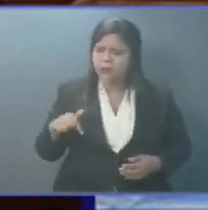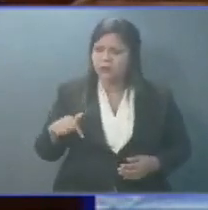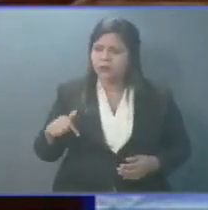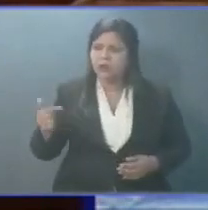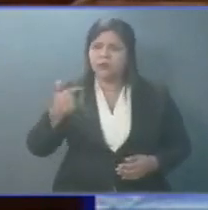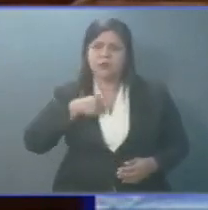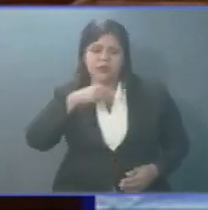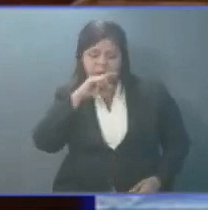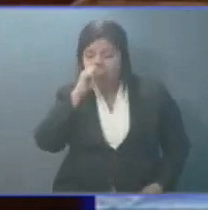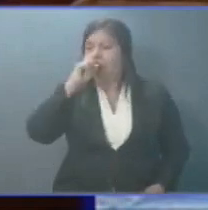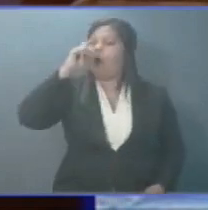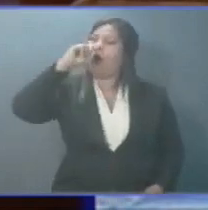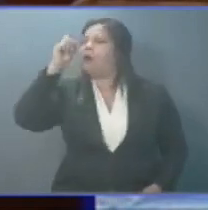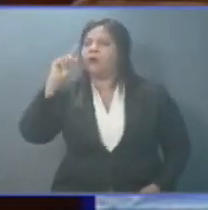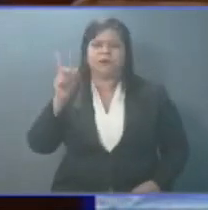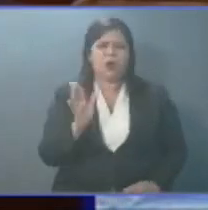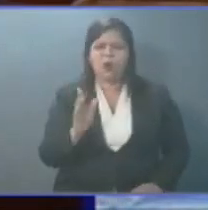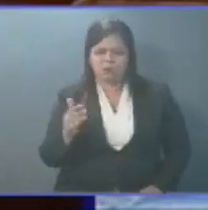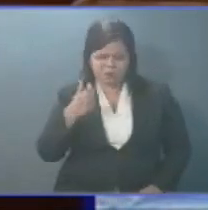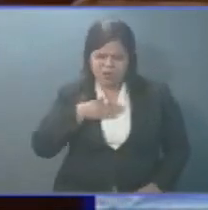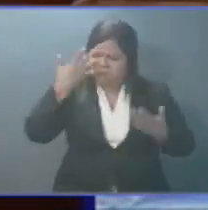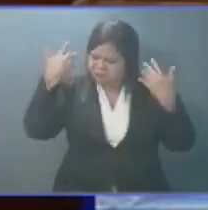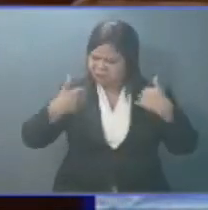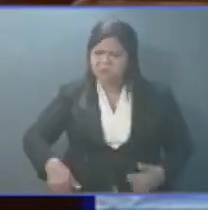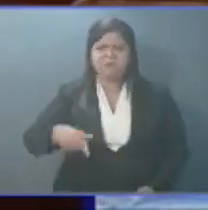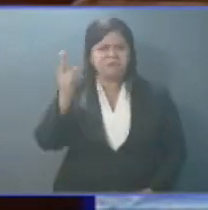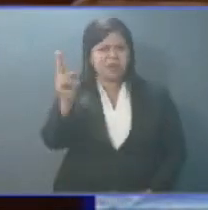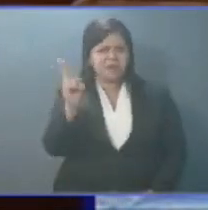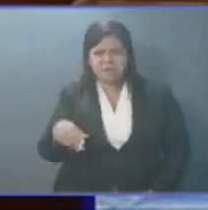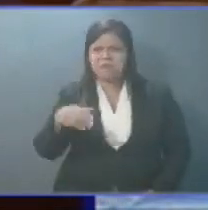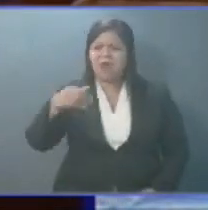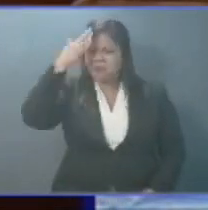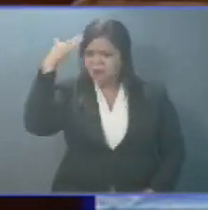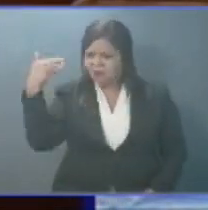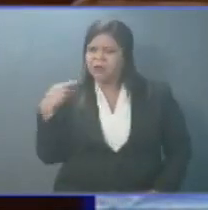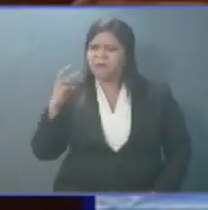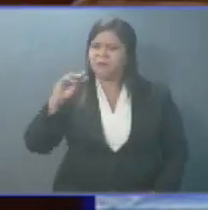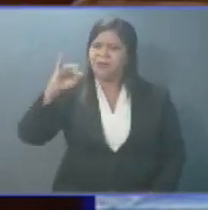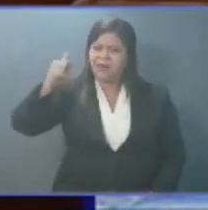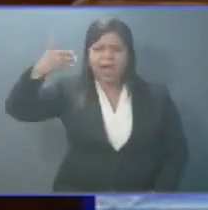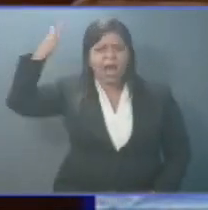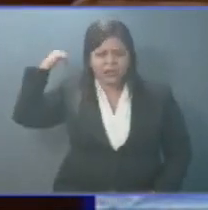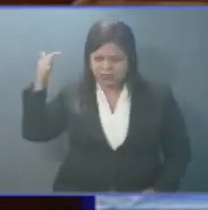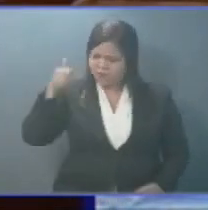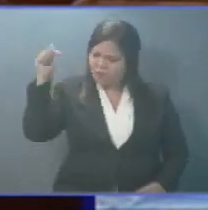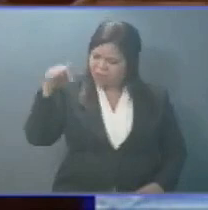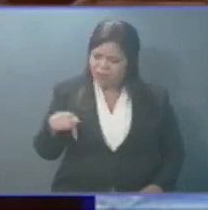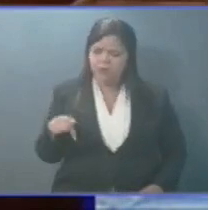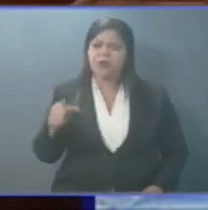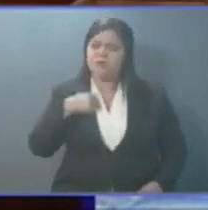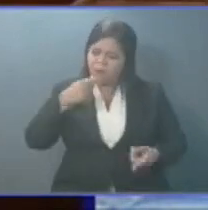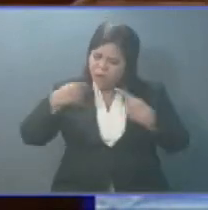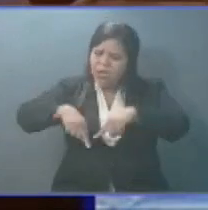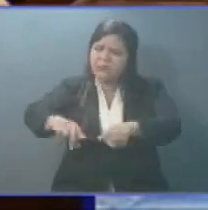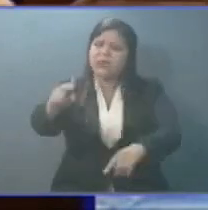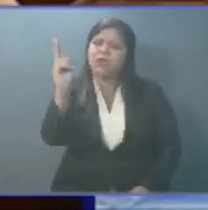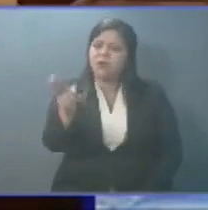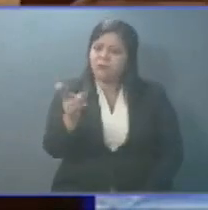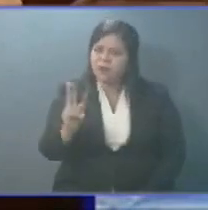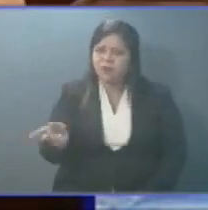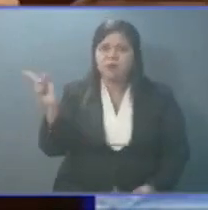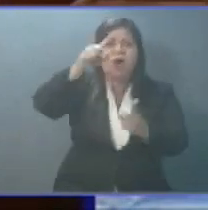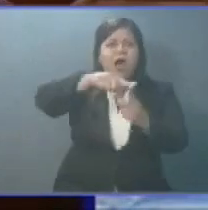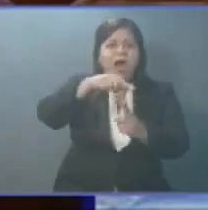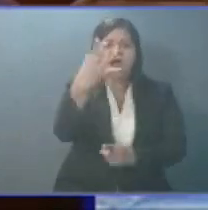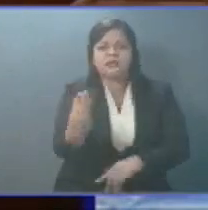enajenado sigo siendo la mariachi 5 que fui cuando vine aquí y seguiré siendo aquel